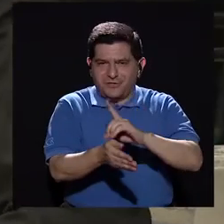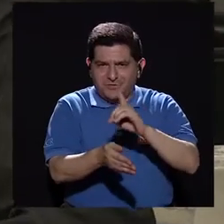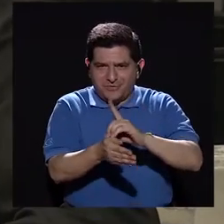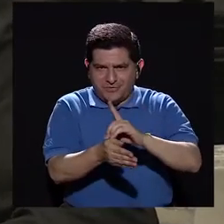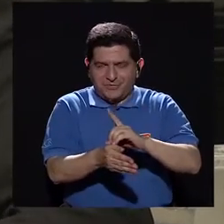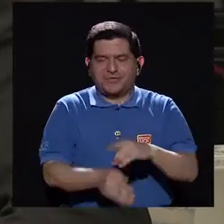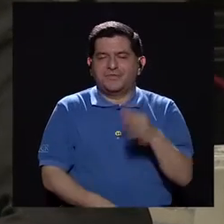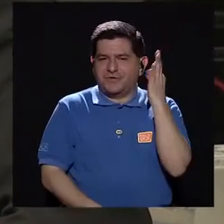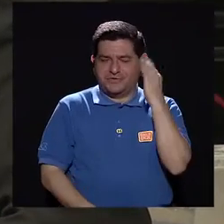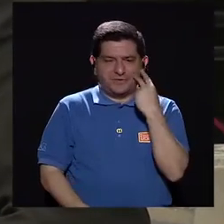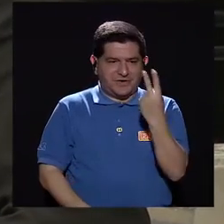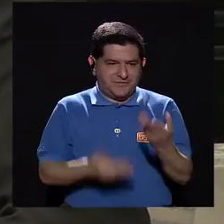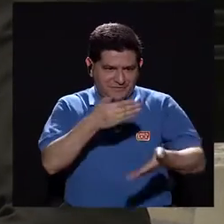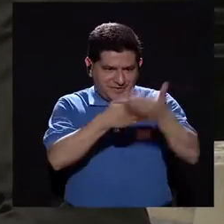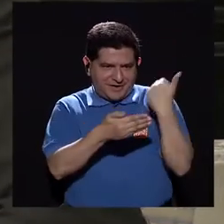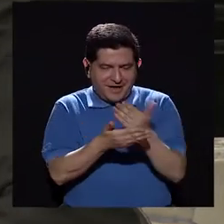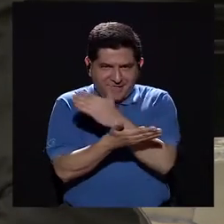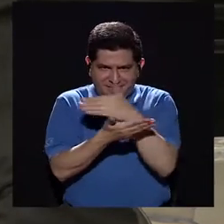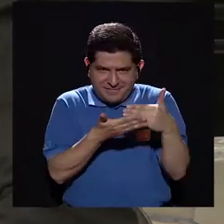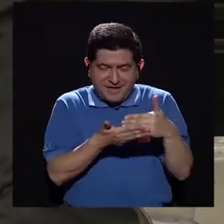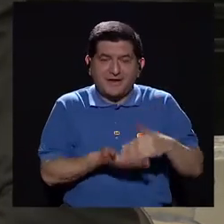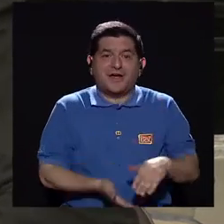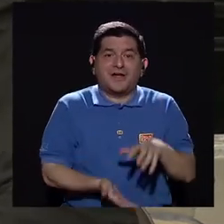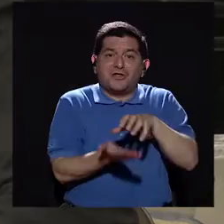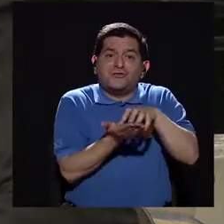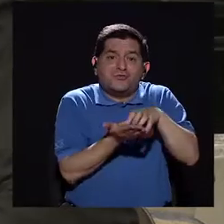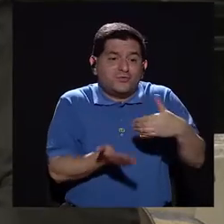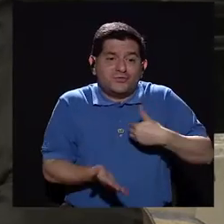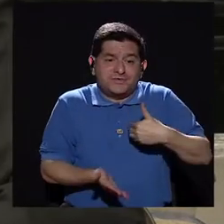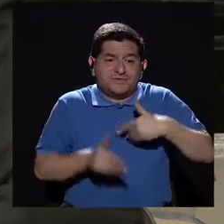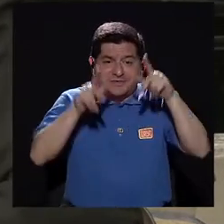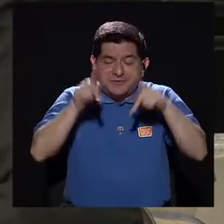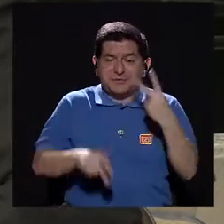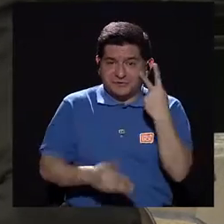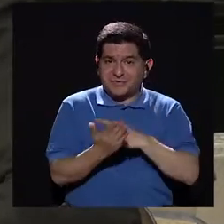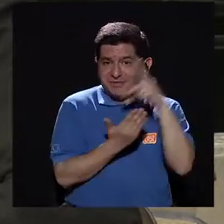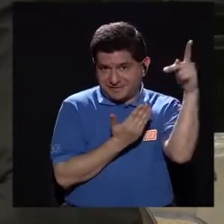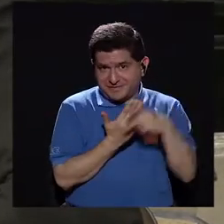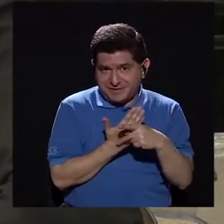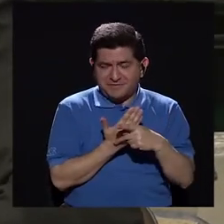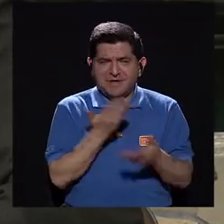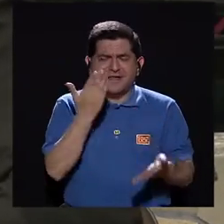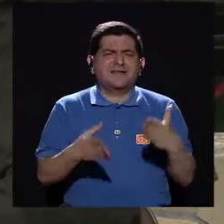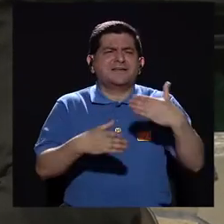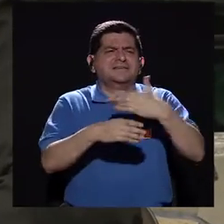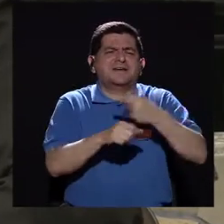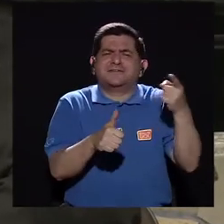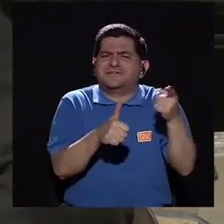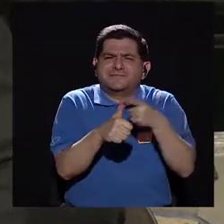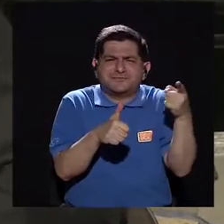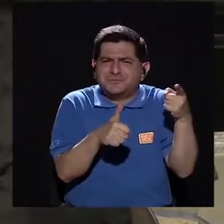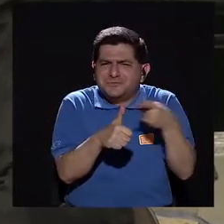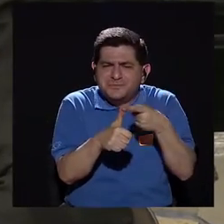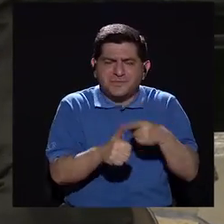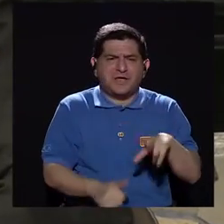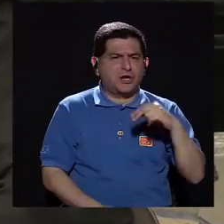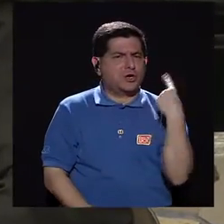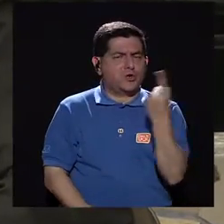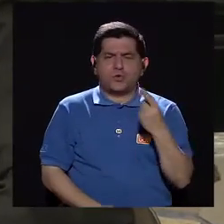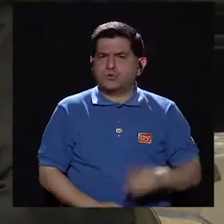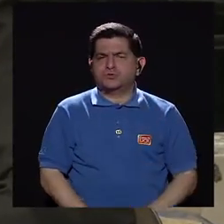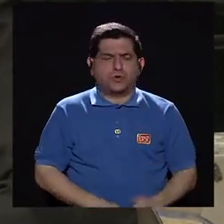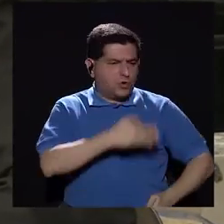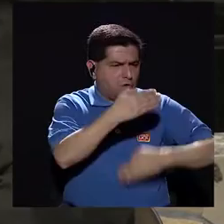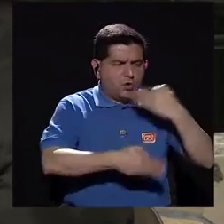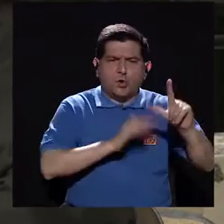Bueno, doctora, vimos en el último bloque algunas dudas que tienen nuestros televidentes. Tal vez podemos resumir la primera, no